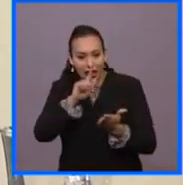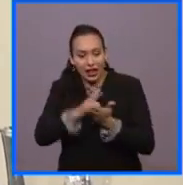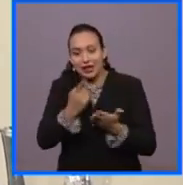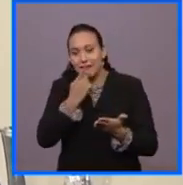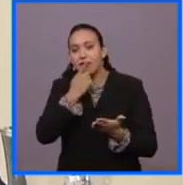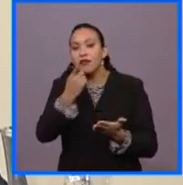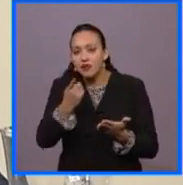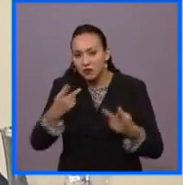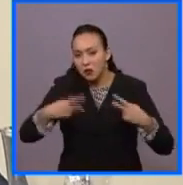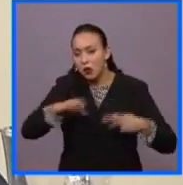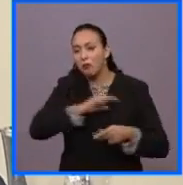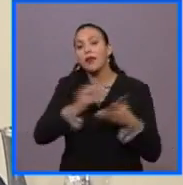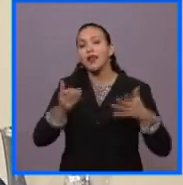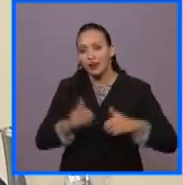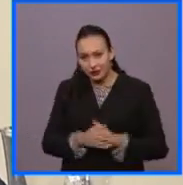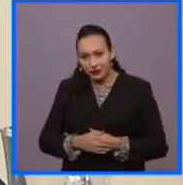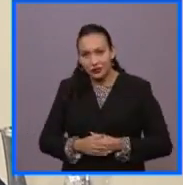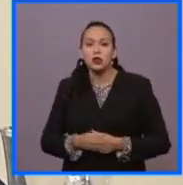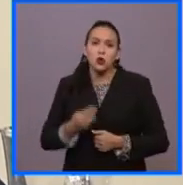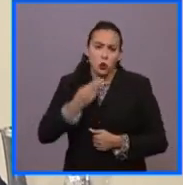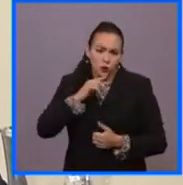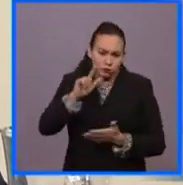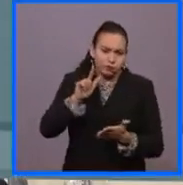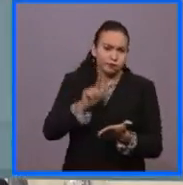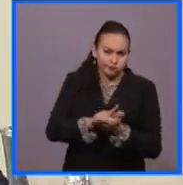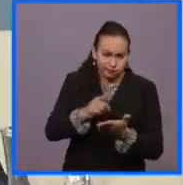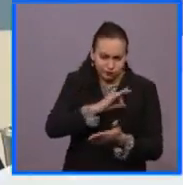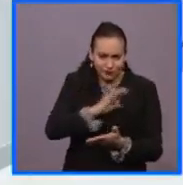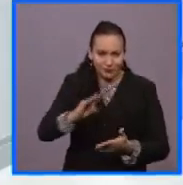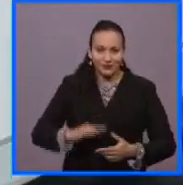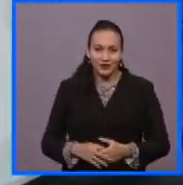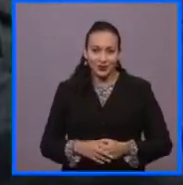encuentra permitido por la ley y por la propia Constitución.